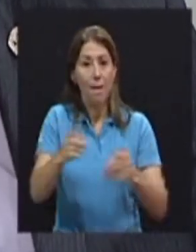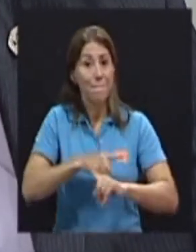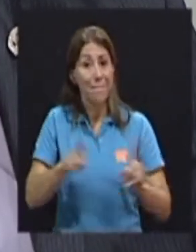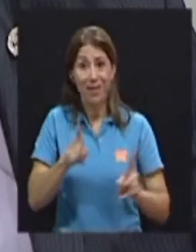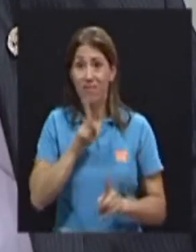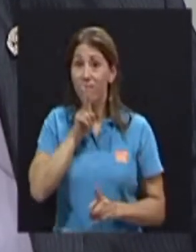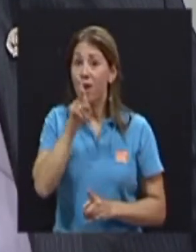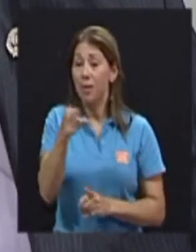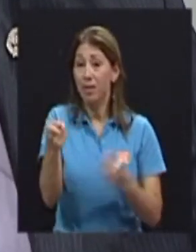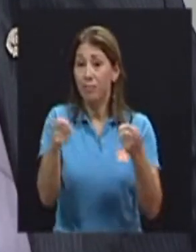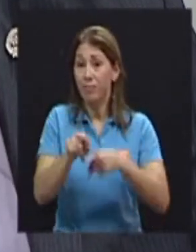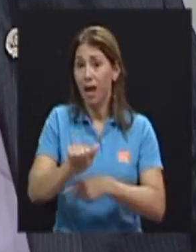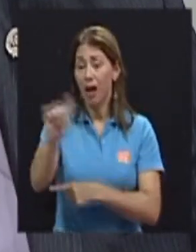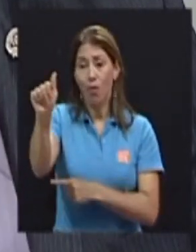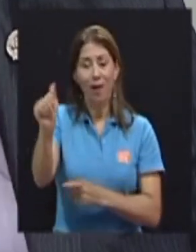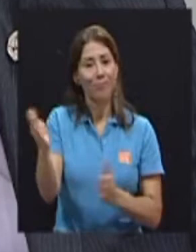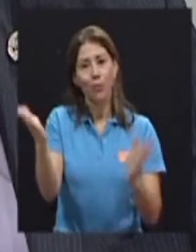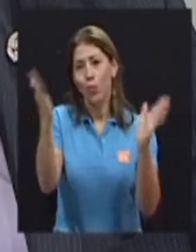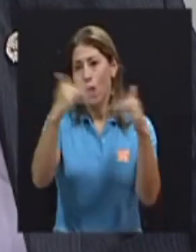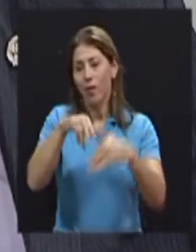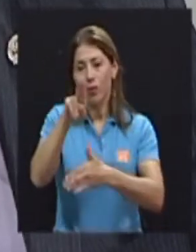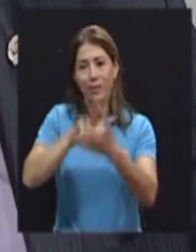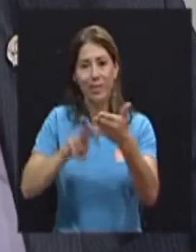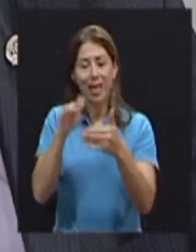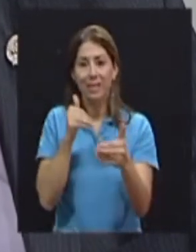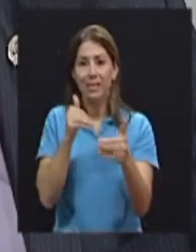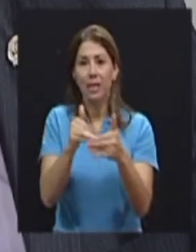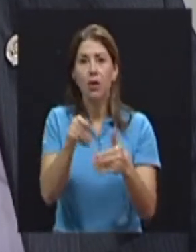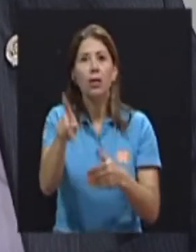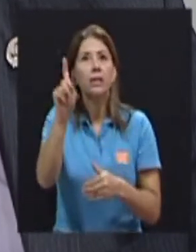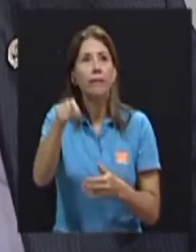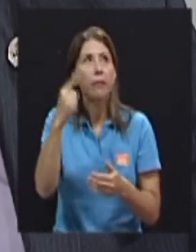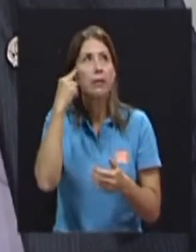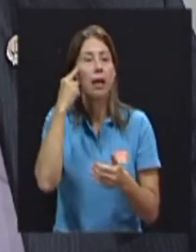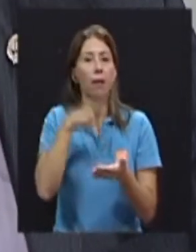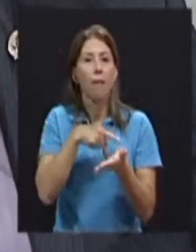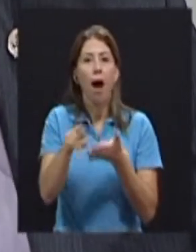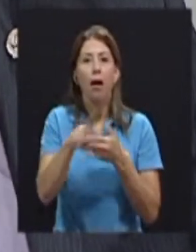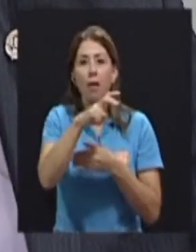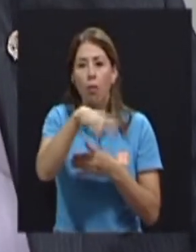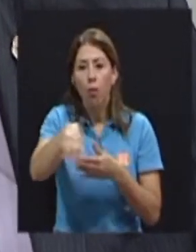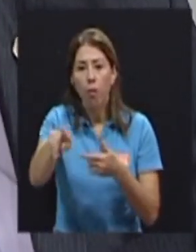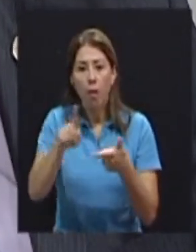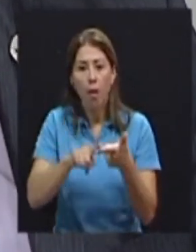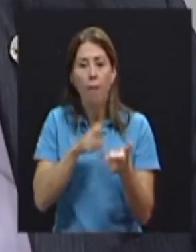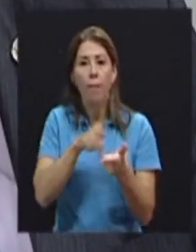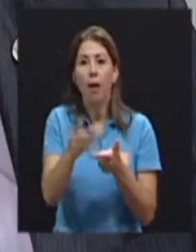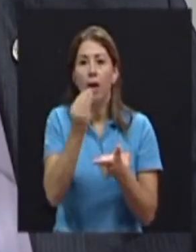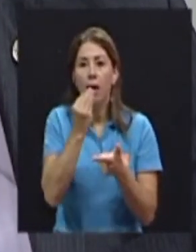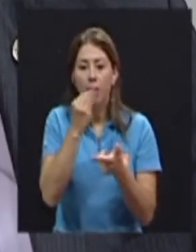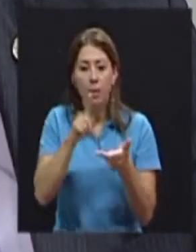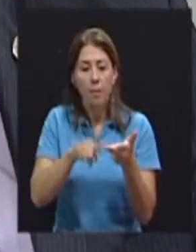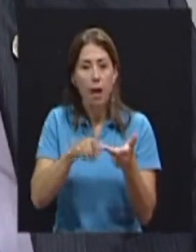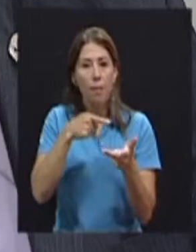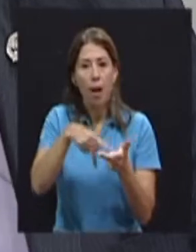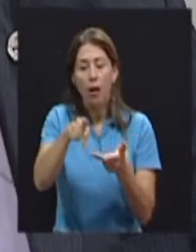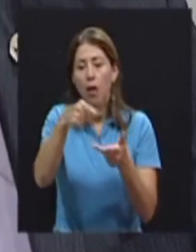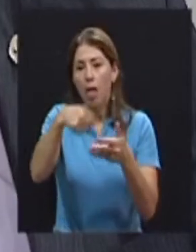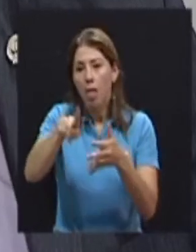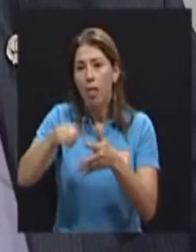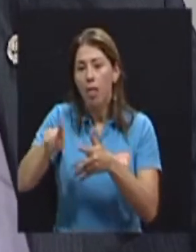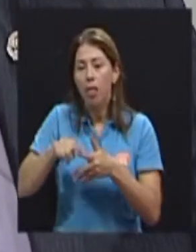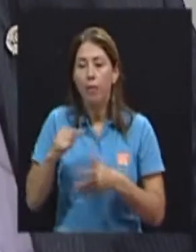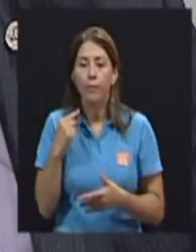en el caso de los jóvenes alajuelenses había que pensar en transporte, había que pensar en pago de alimentación y había que pensar en otros gastos de las